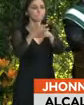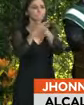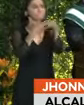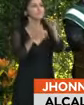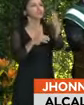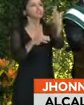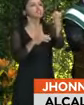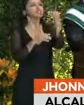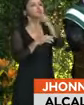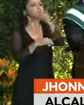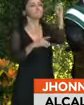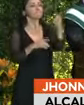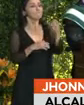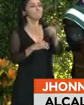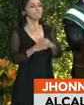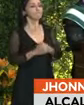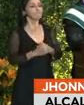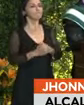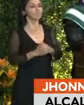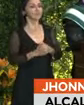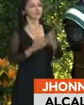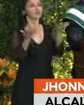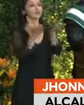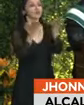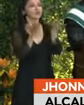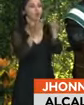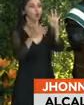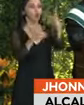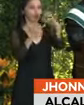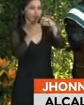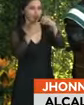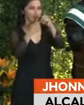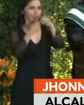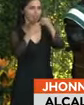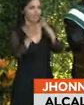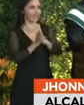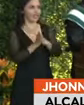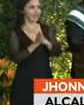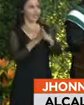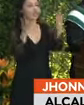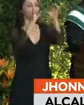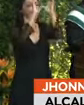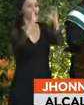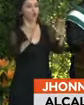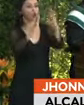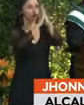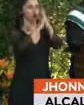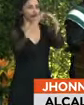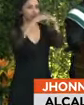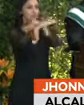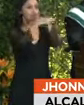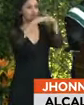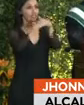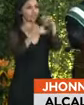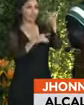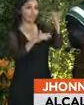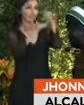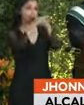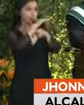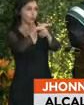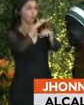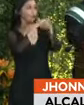empezamos, 15% en el cuarto anillo, carretera Cotoca. Y estos